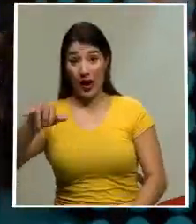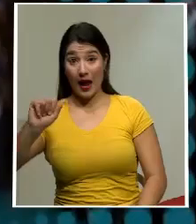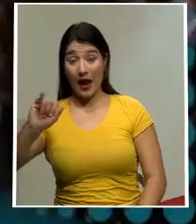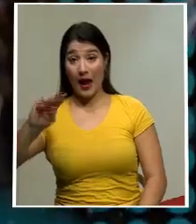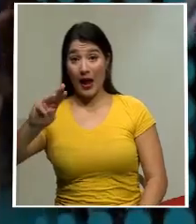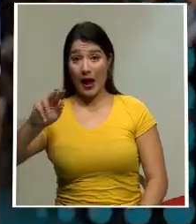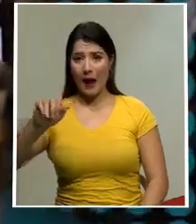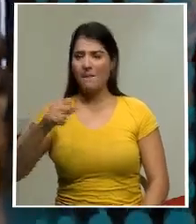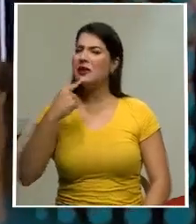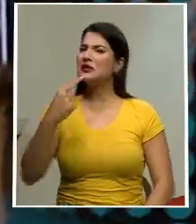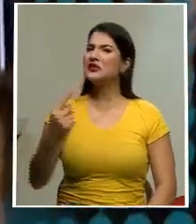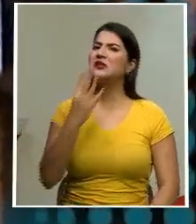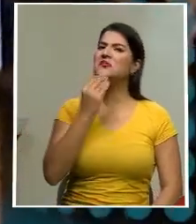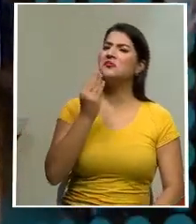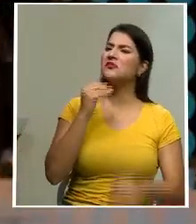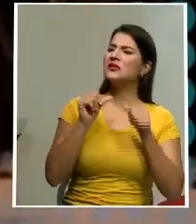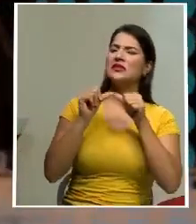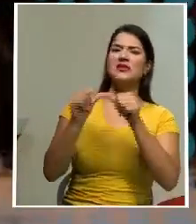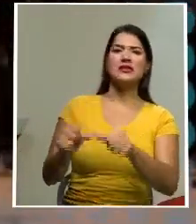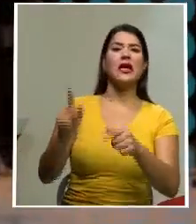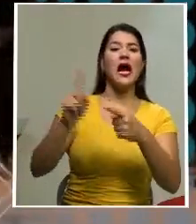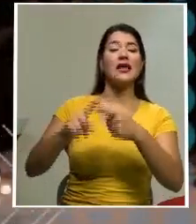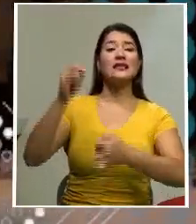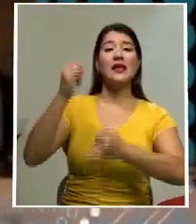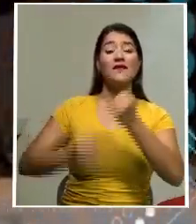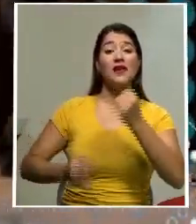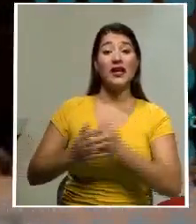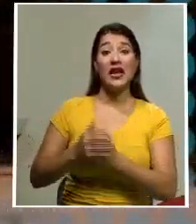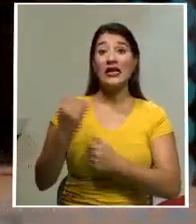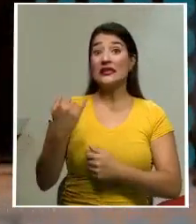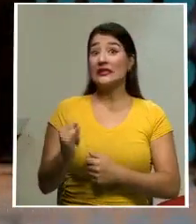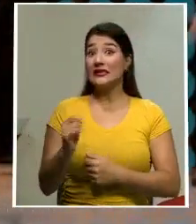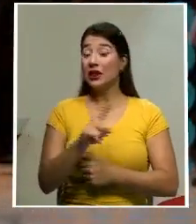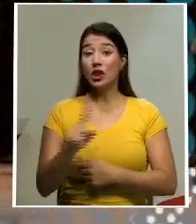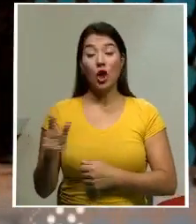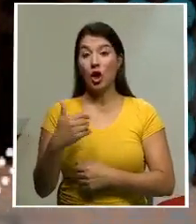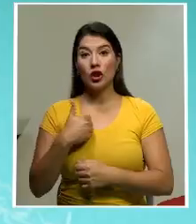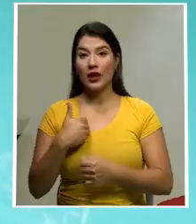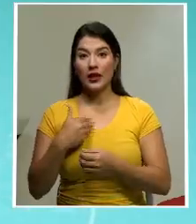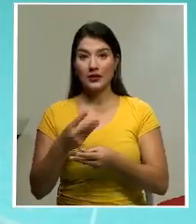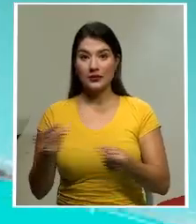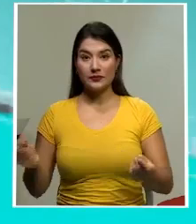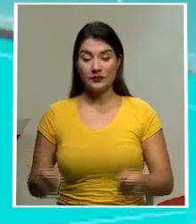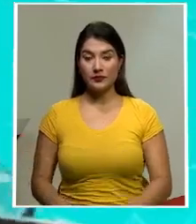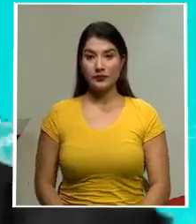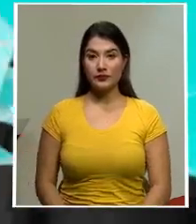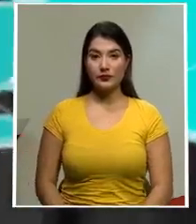llegarán hasta las últimas consecuencias si la opción disuasiva no da resultados.